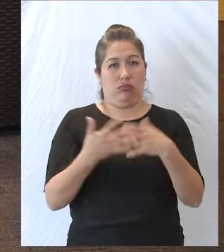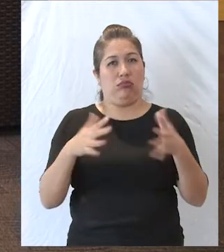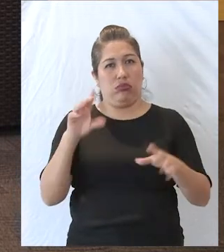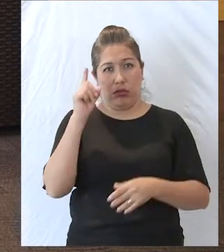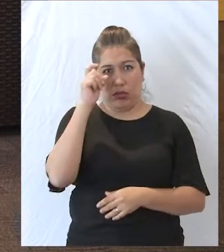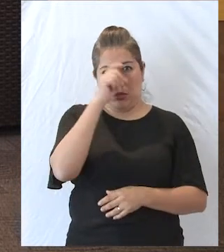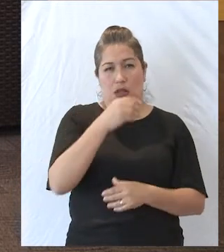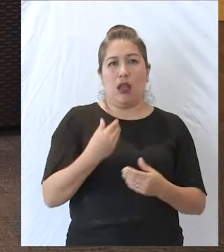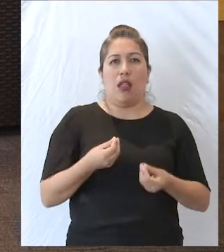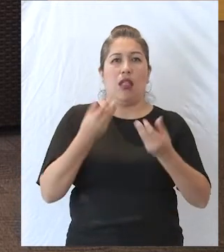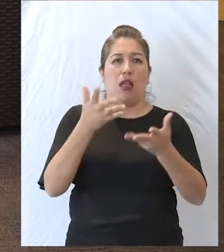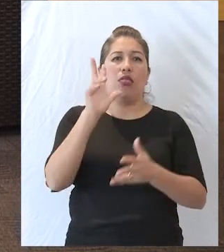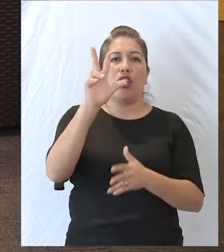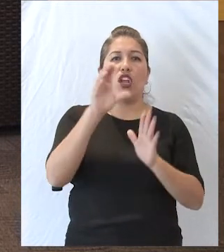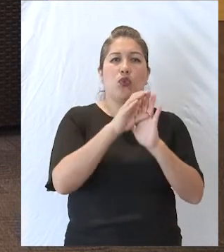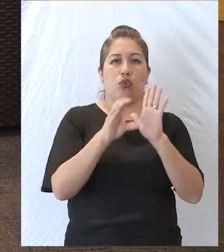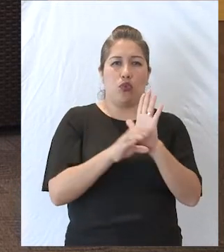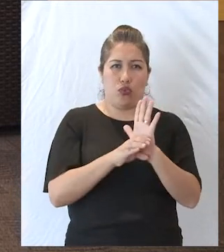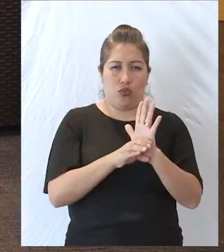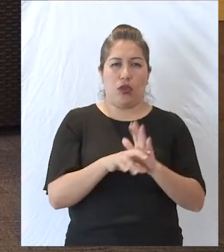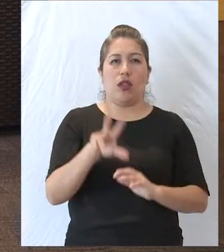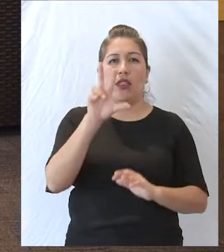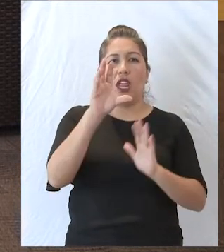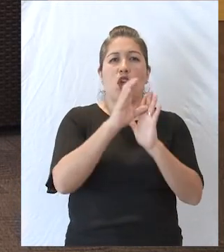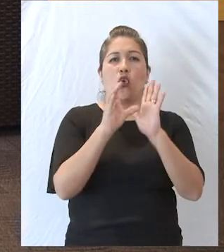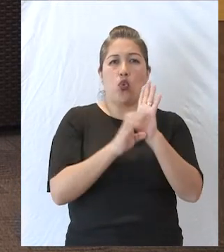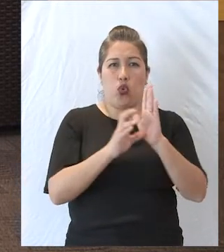pandemia, hemos desarrollado 3 cursos